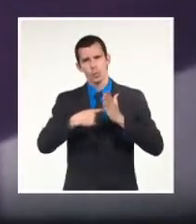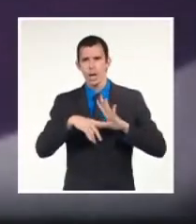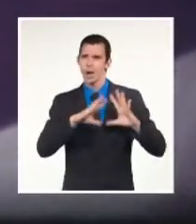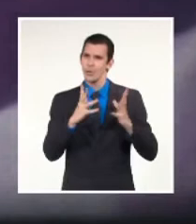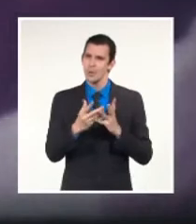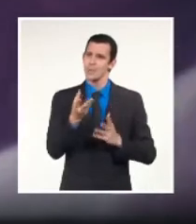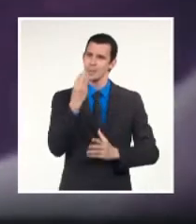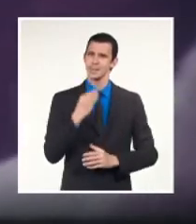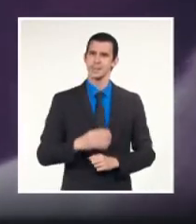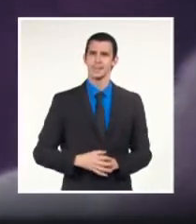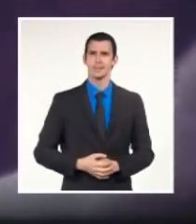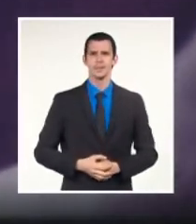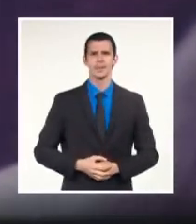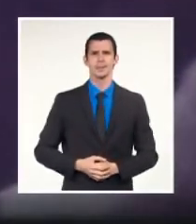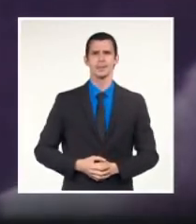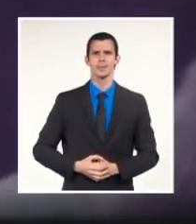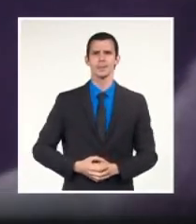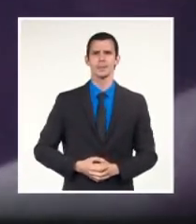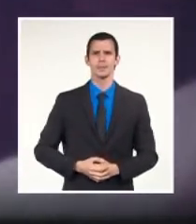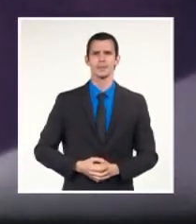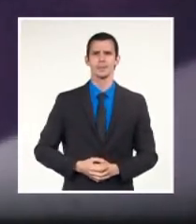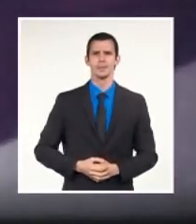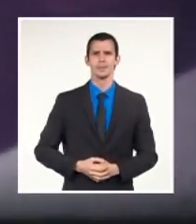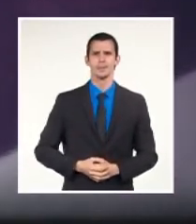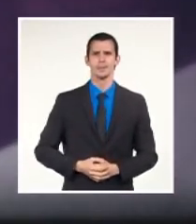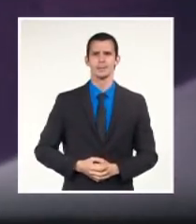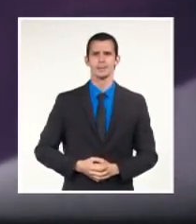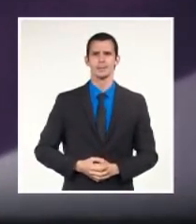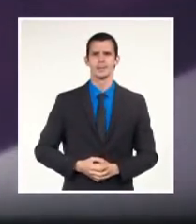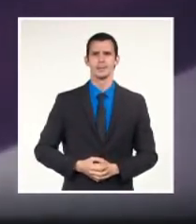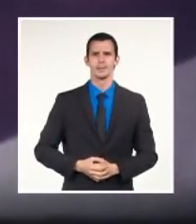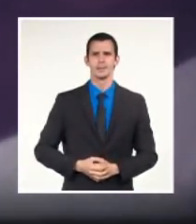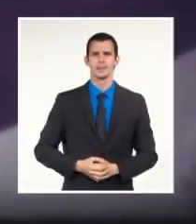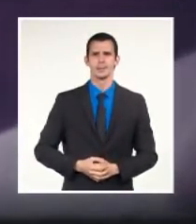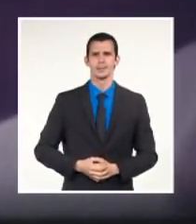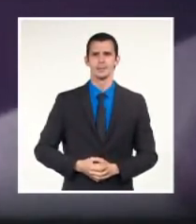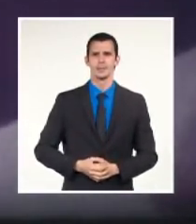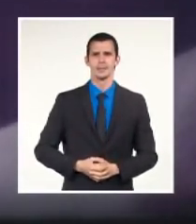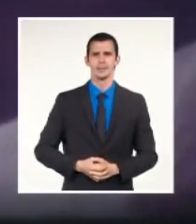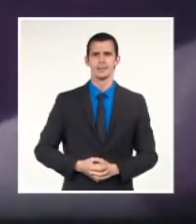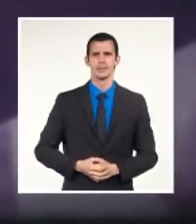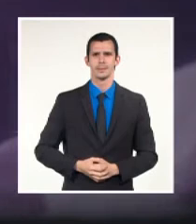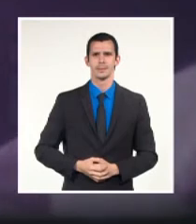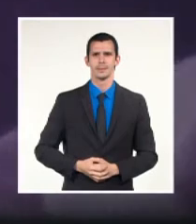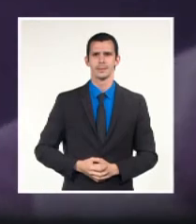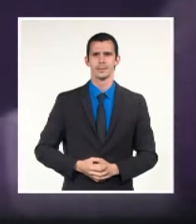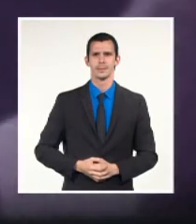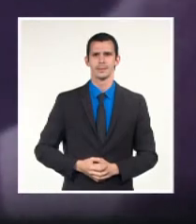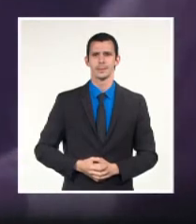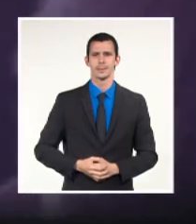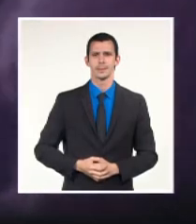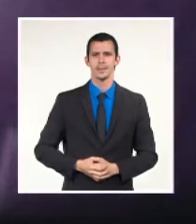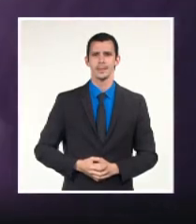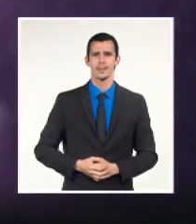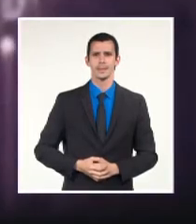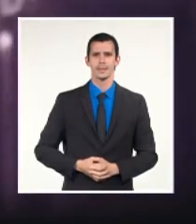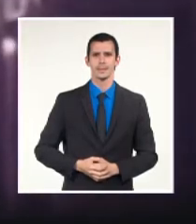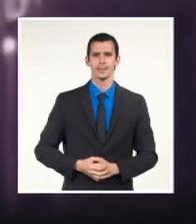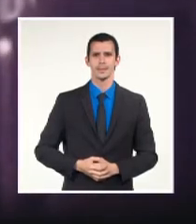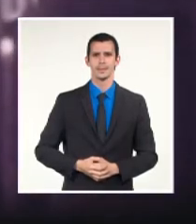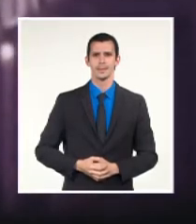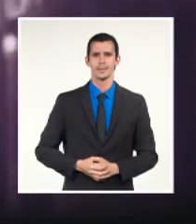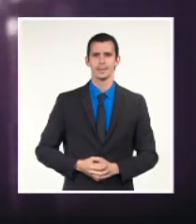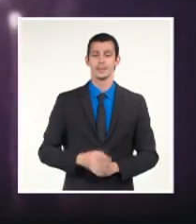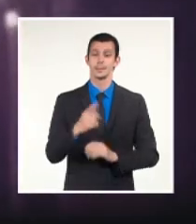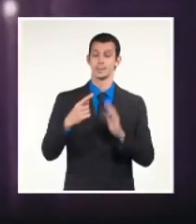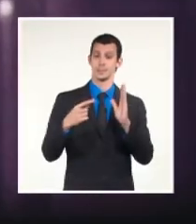Me salvó una cosa en Alcatraz, que me di cuenta que yo no era un super esto, super aquello,